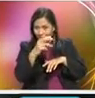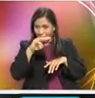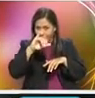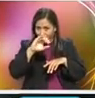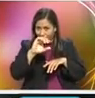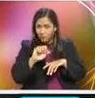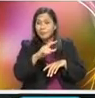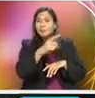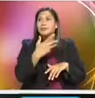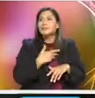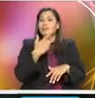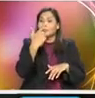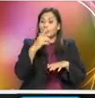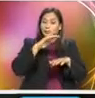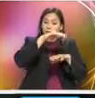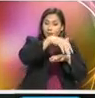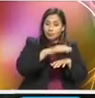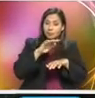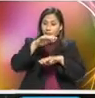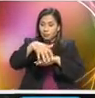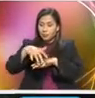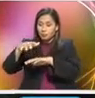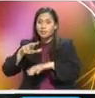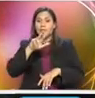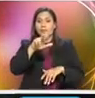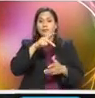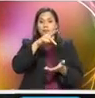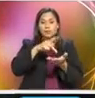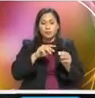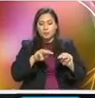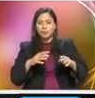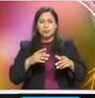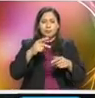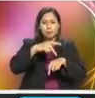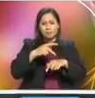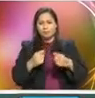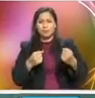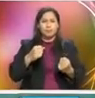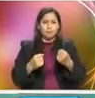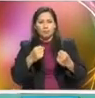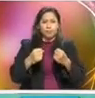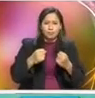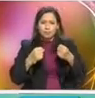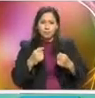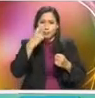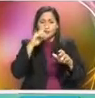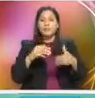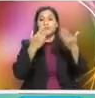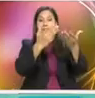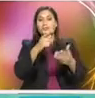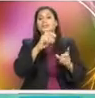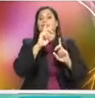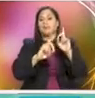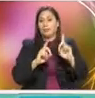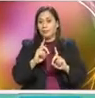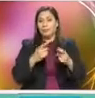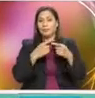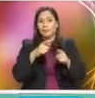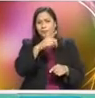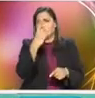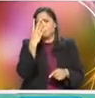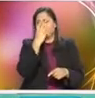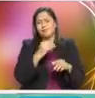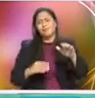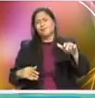Micos, tienen 7 cascadas, 18 kilómetros de terracería para llegar, y ahí se practica todo tipo de deportes. Mira, imagínate tú